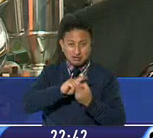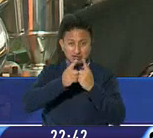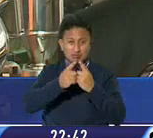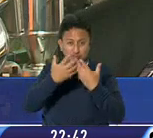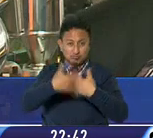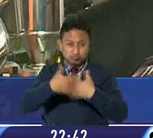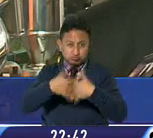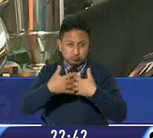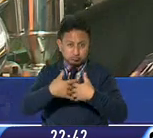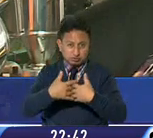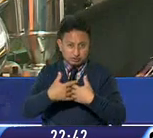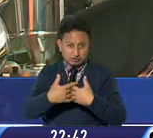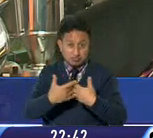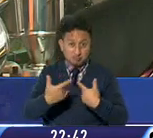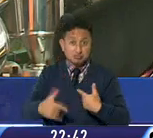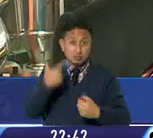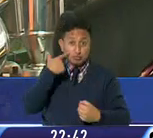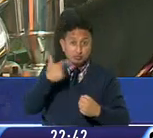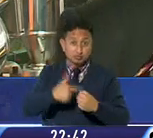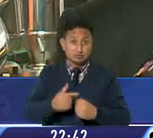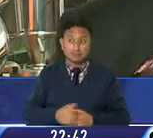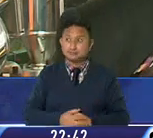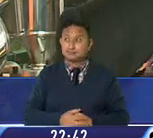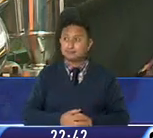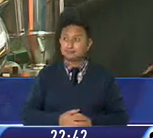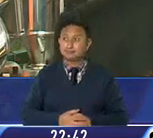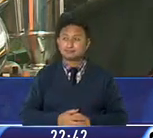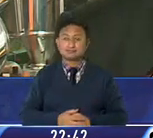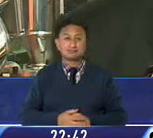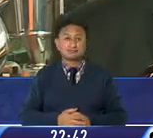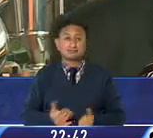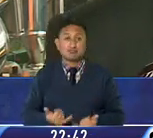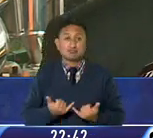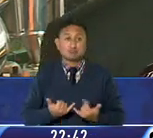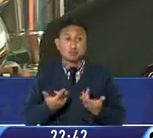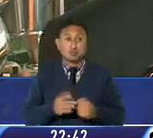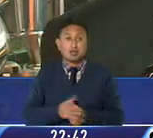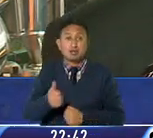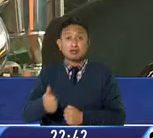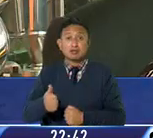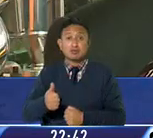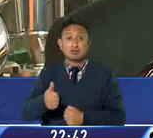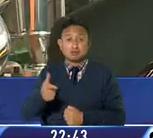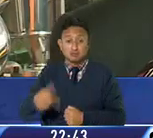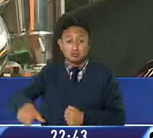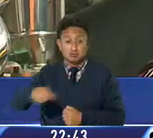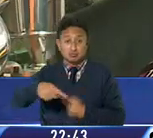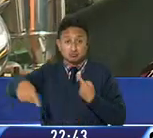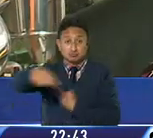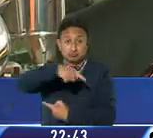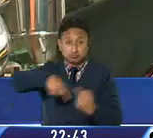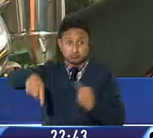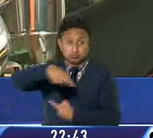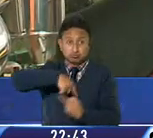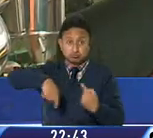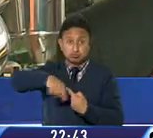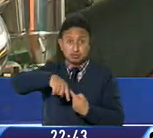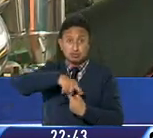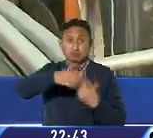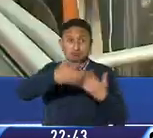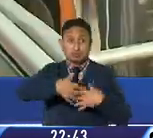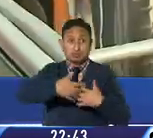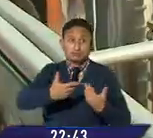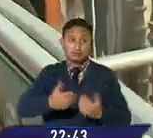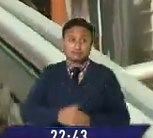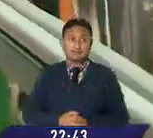gasificar y convertirlo en combustible. De esa manera pueden usar el mismo combustible que ellos producen para el funcionamiento de sus vehículos. En